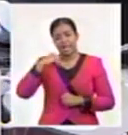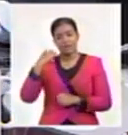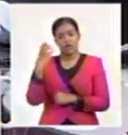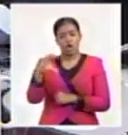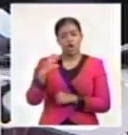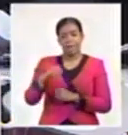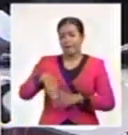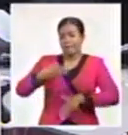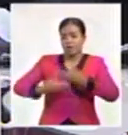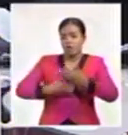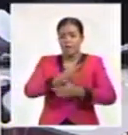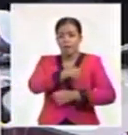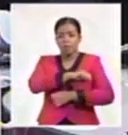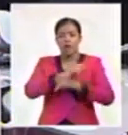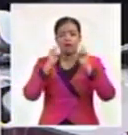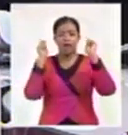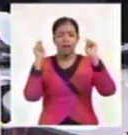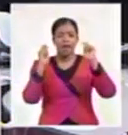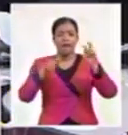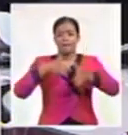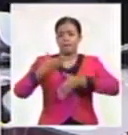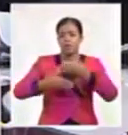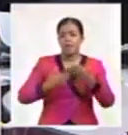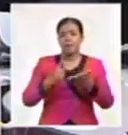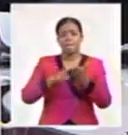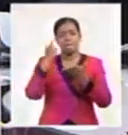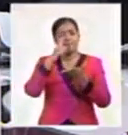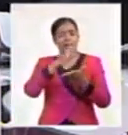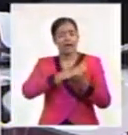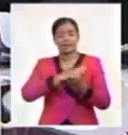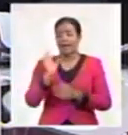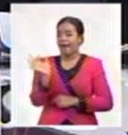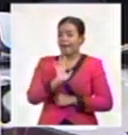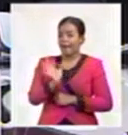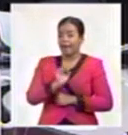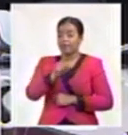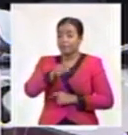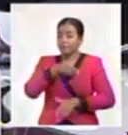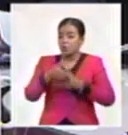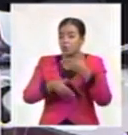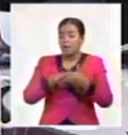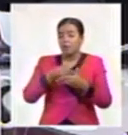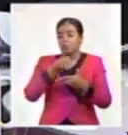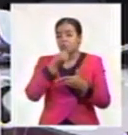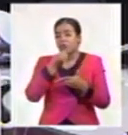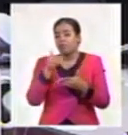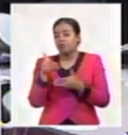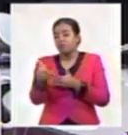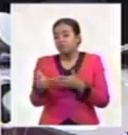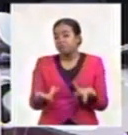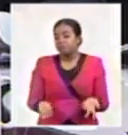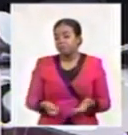parece que coyuntural, un poco complicada, pero ¿qué podría pasar? Yo creo, bueno, lo que ha